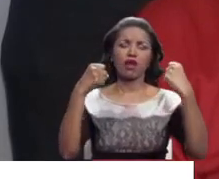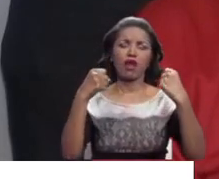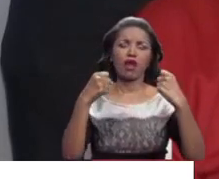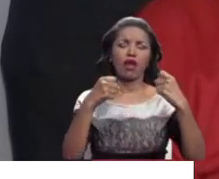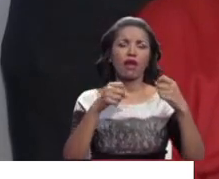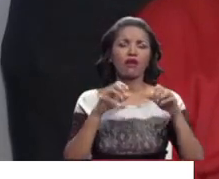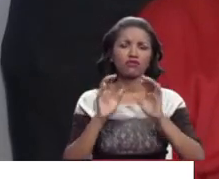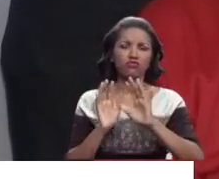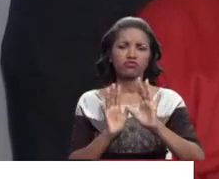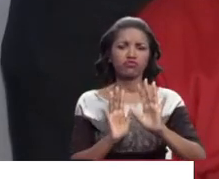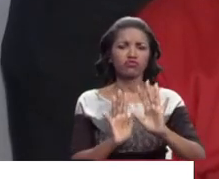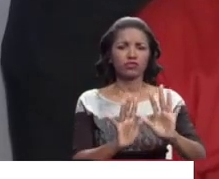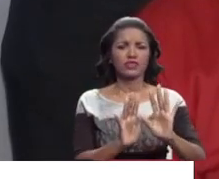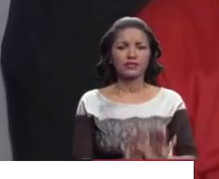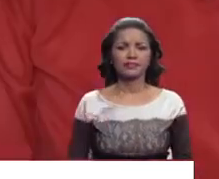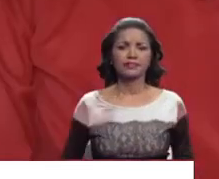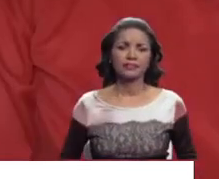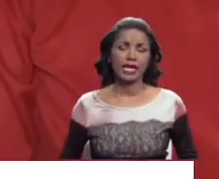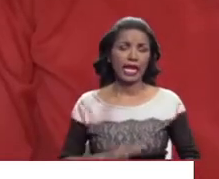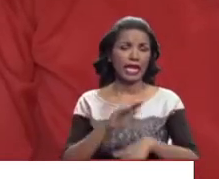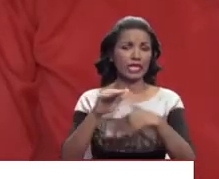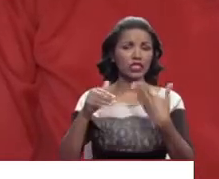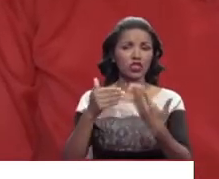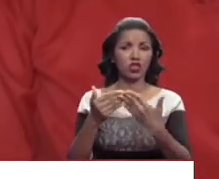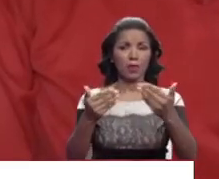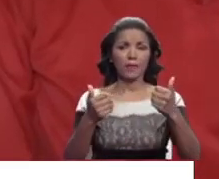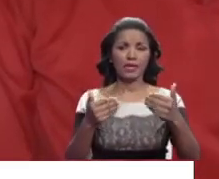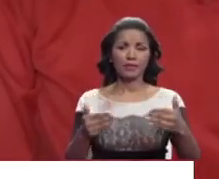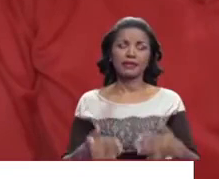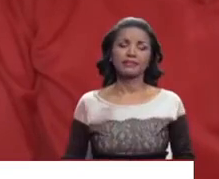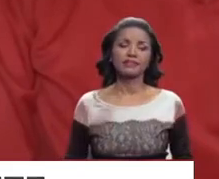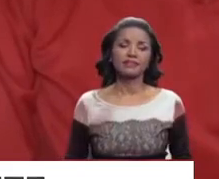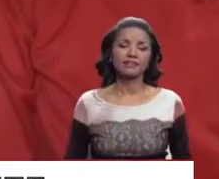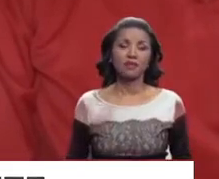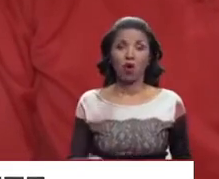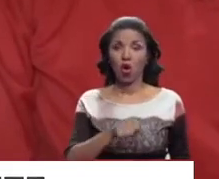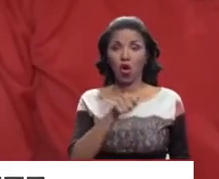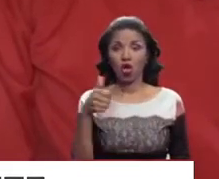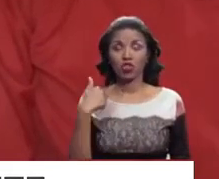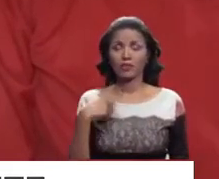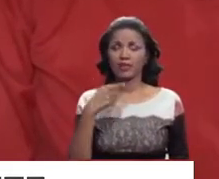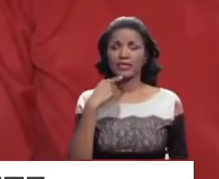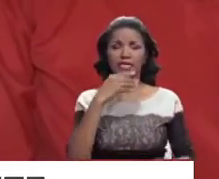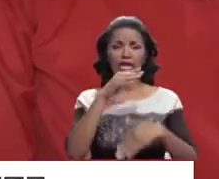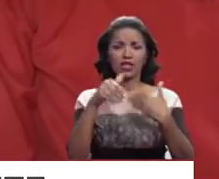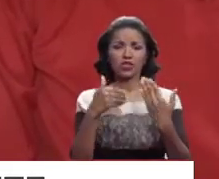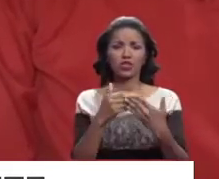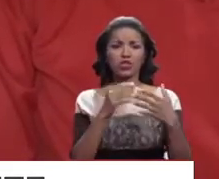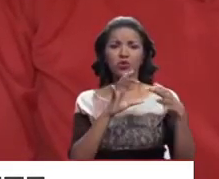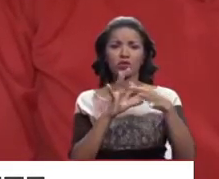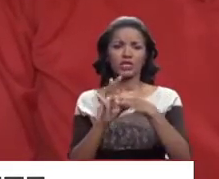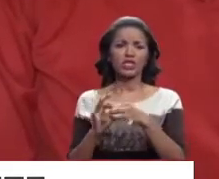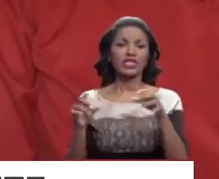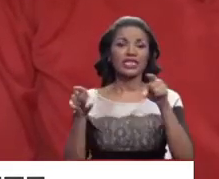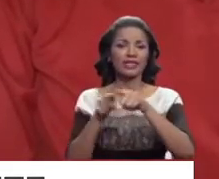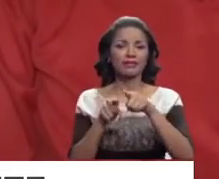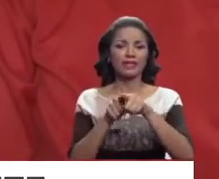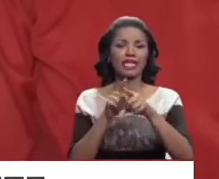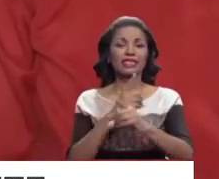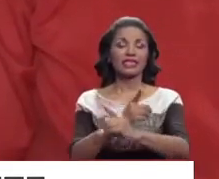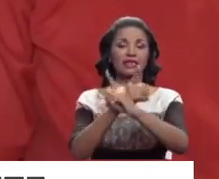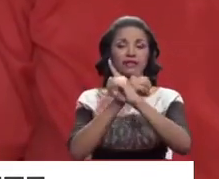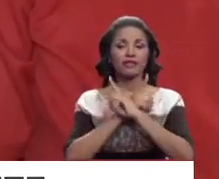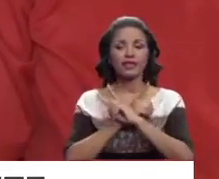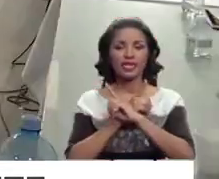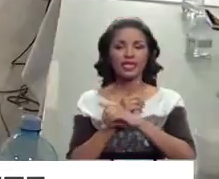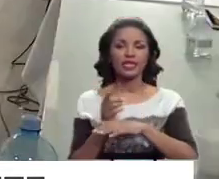acciones en todo el país. Ahora le toca al pueblo en unidad salir a defender lo que nosotros podemos